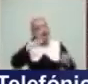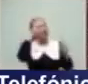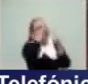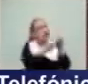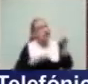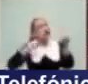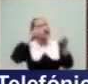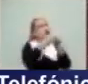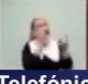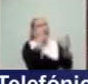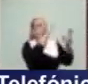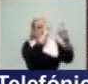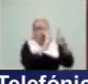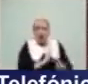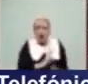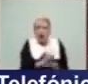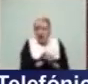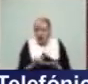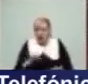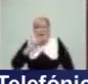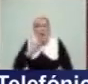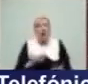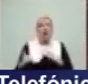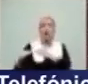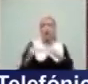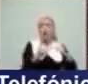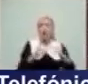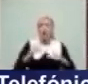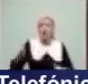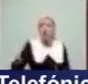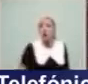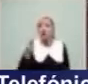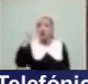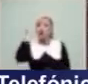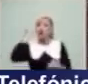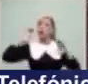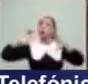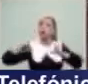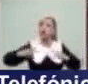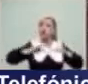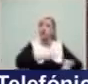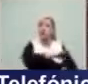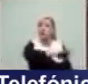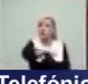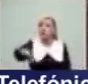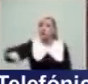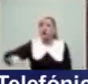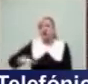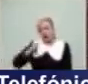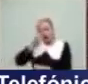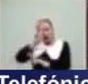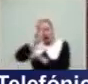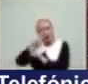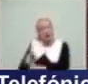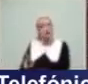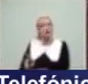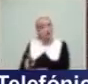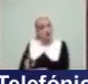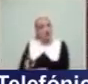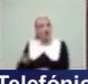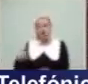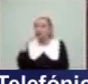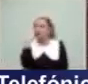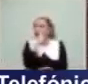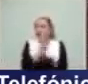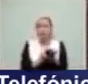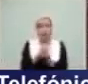discutibles y podamos resolverlos, y ojalá cuando yo termine mi presidencia todos estos asuntos hayan sido ya votados por el Pleno